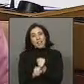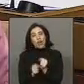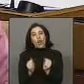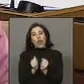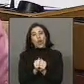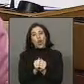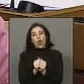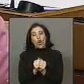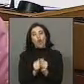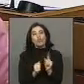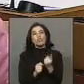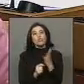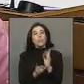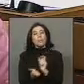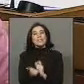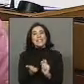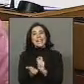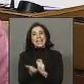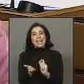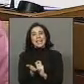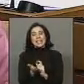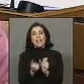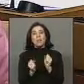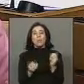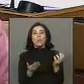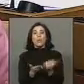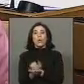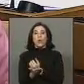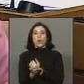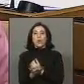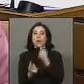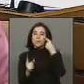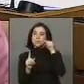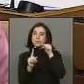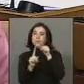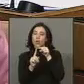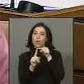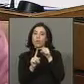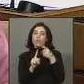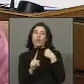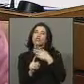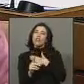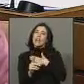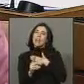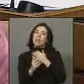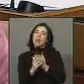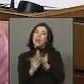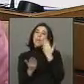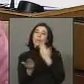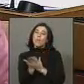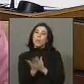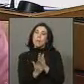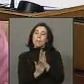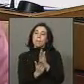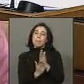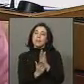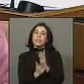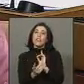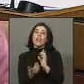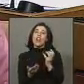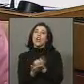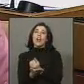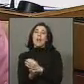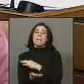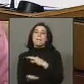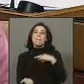a su subsecretaria y que ha podido lograr el objetivo que nos propusimos en un inicio de tener un ministerio